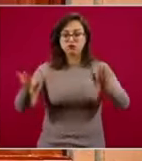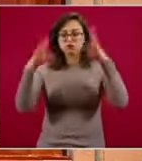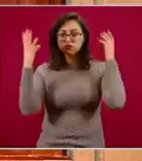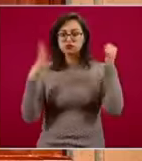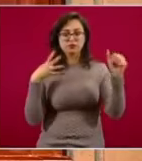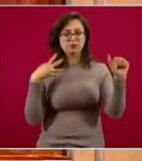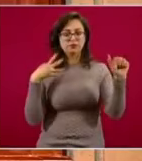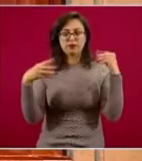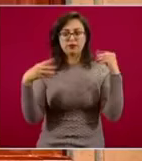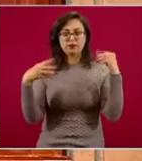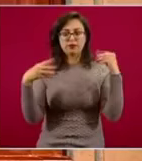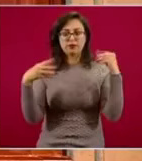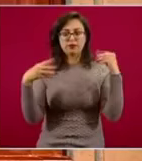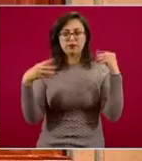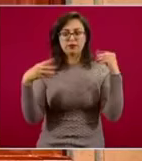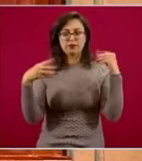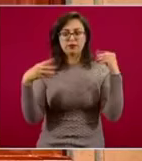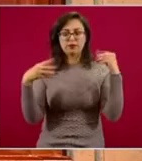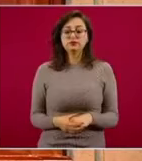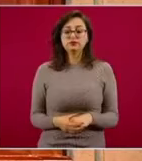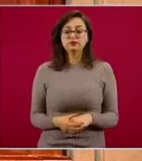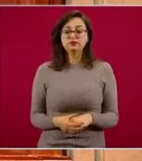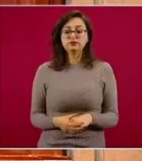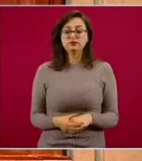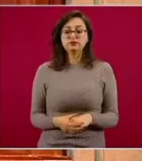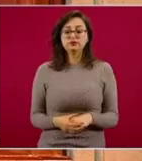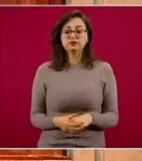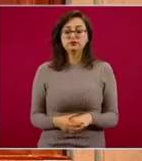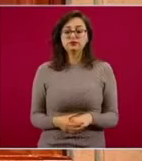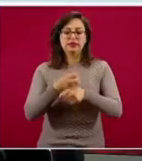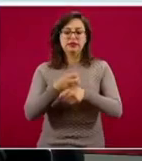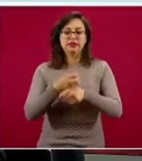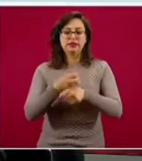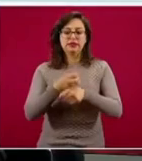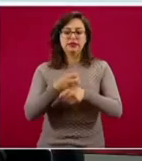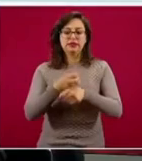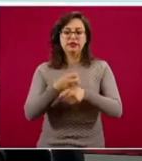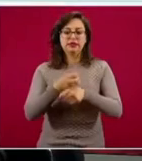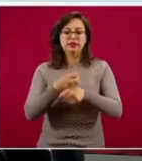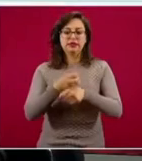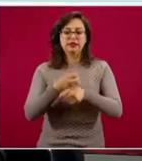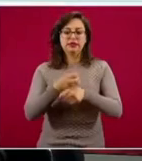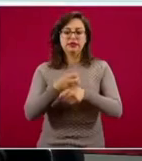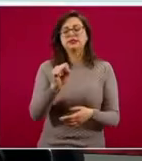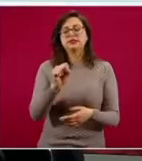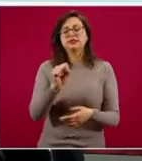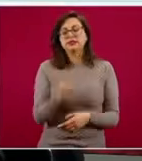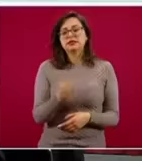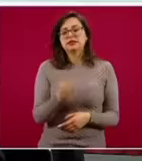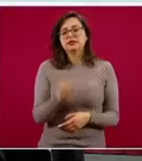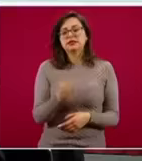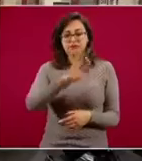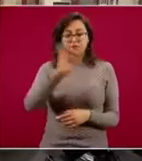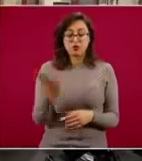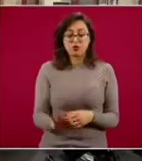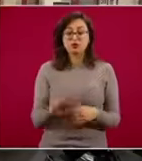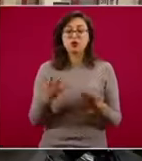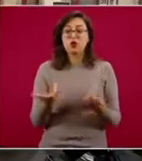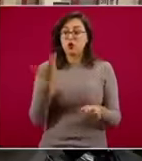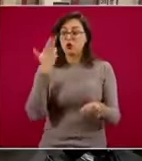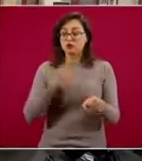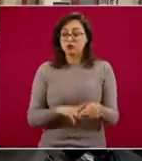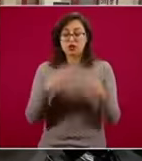en la actividad epidémica. El día de hoy ya es un 66% y ha tenido una disminución en su